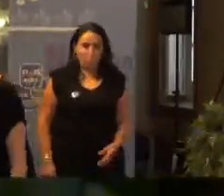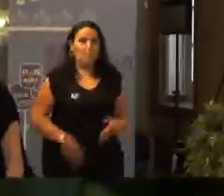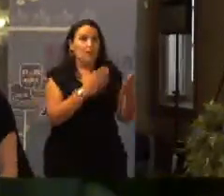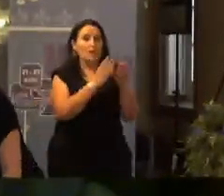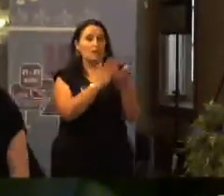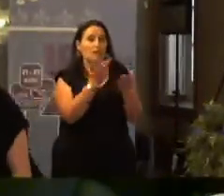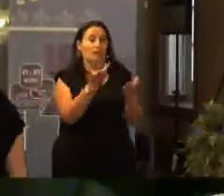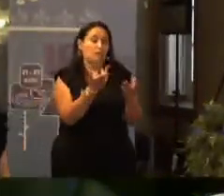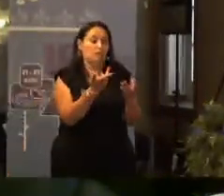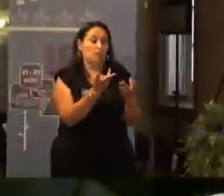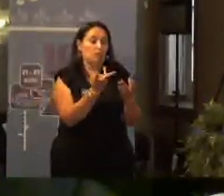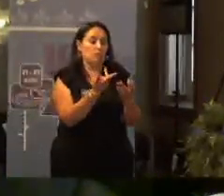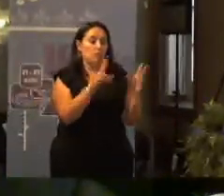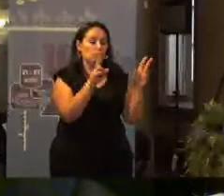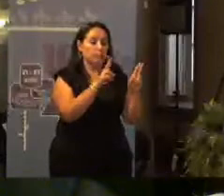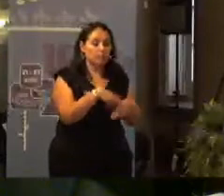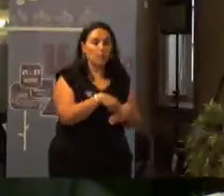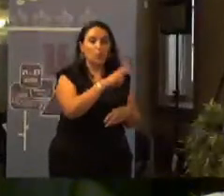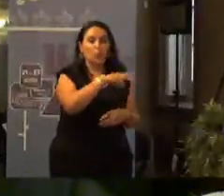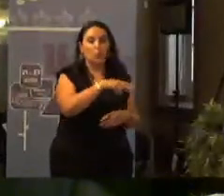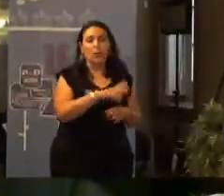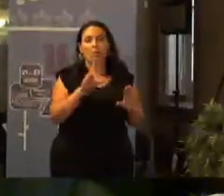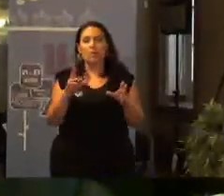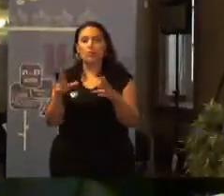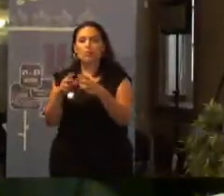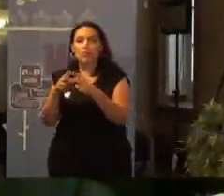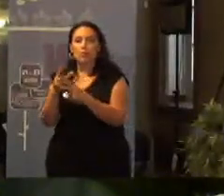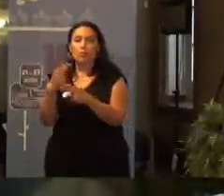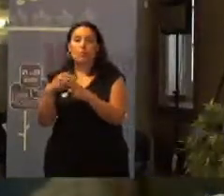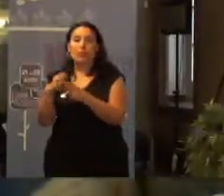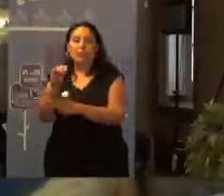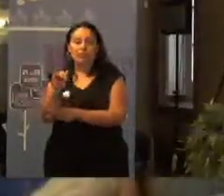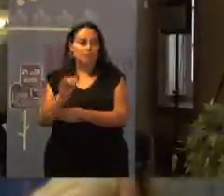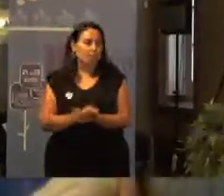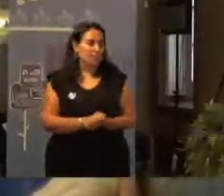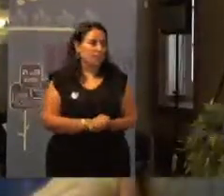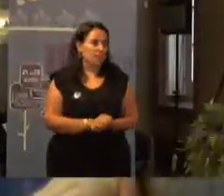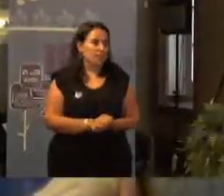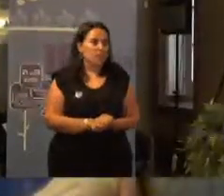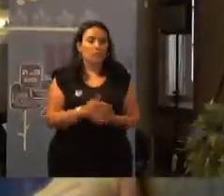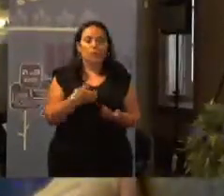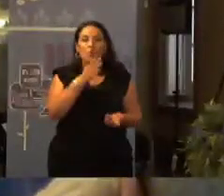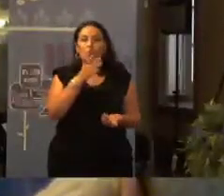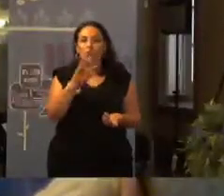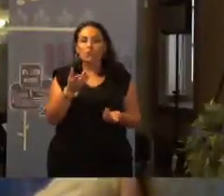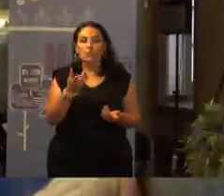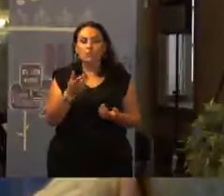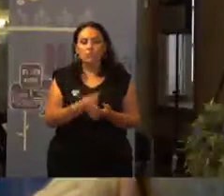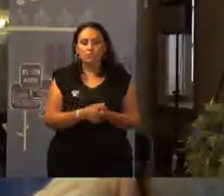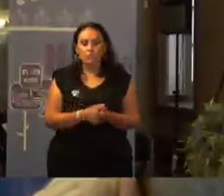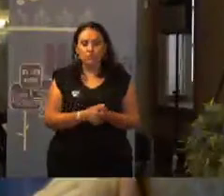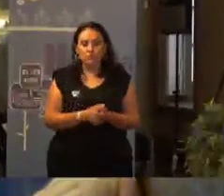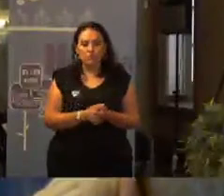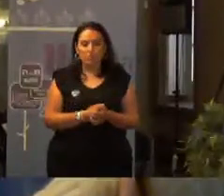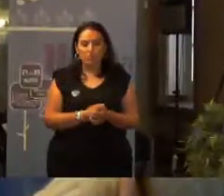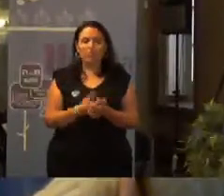derrotadas, as organizacións políticas, sí. Foron derrotadas porque fixeran deixación ou apoubigáranse